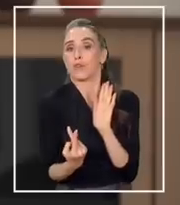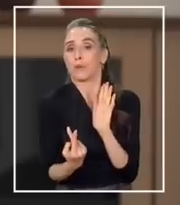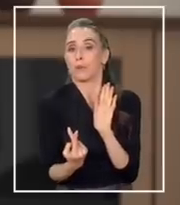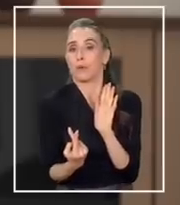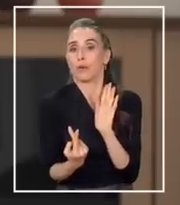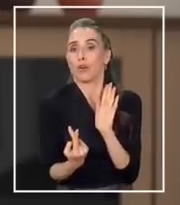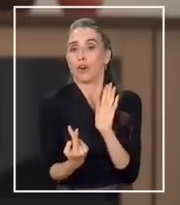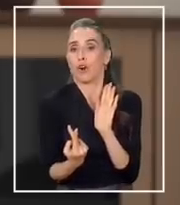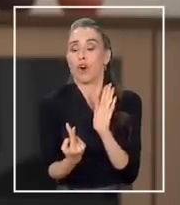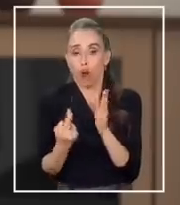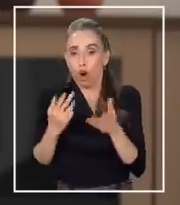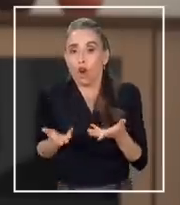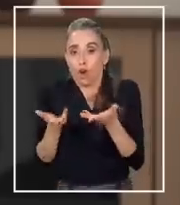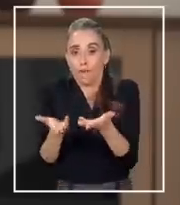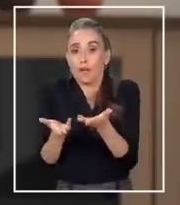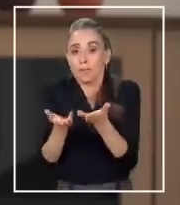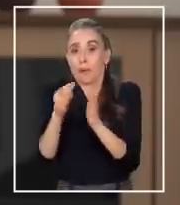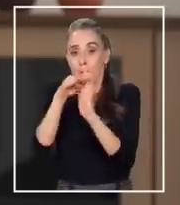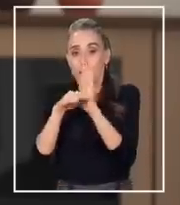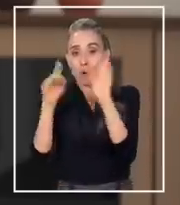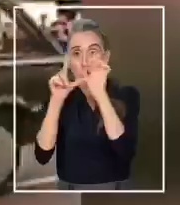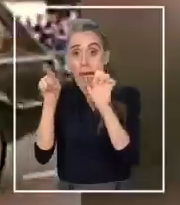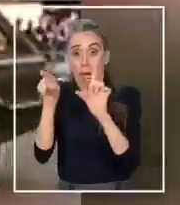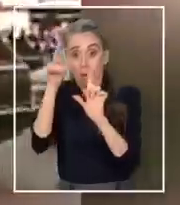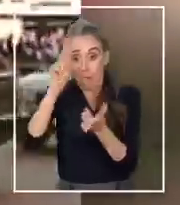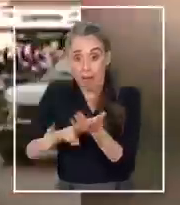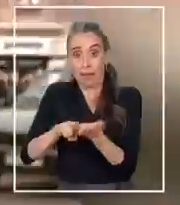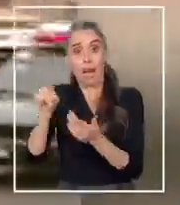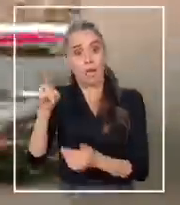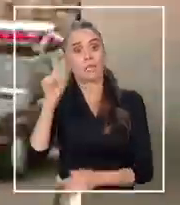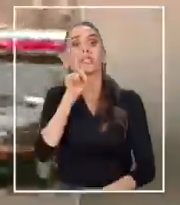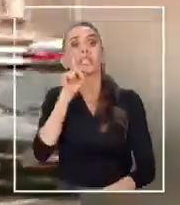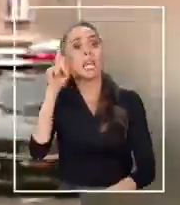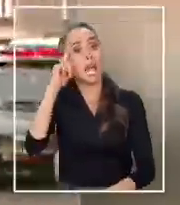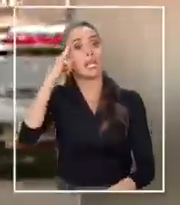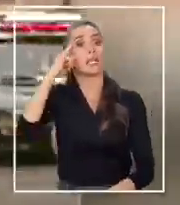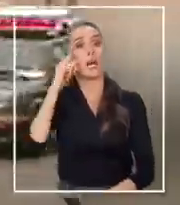en producto real, ese fue Augusto.